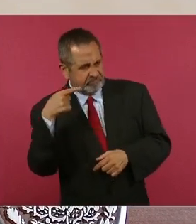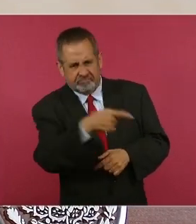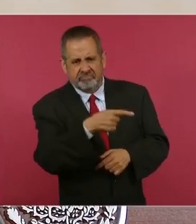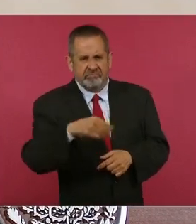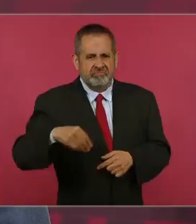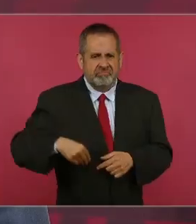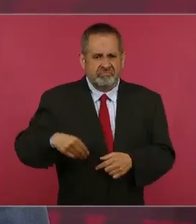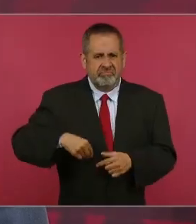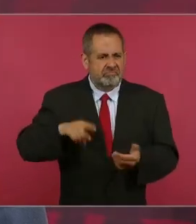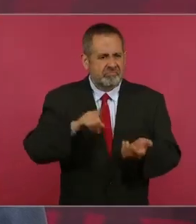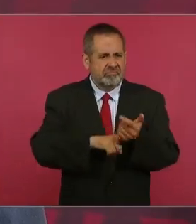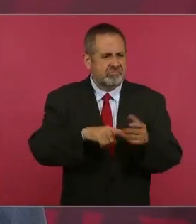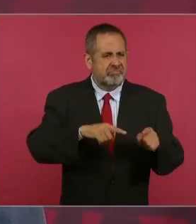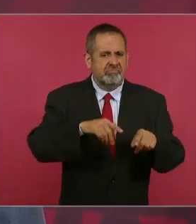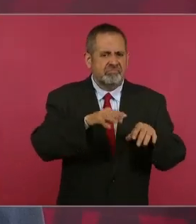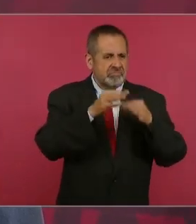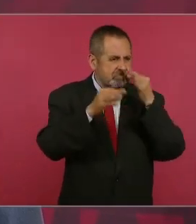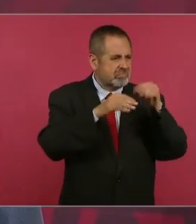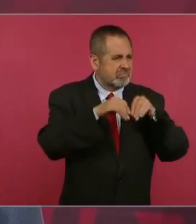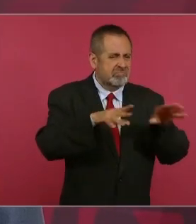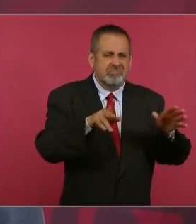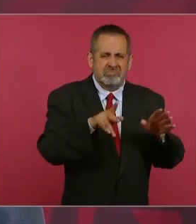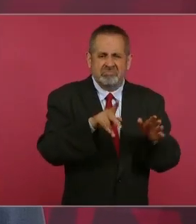a los principales medios